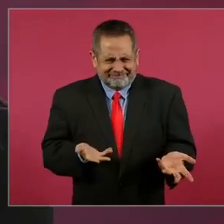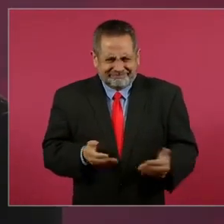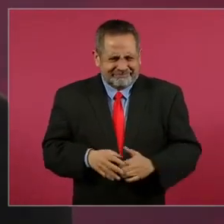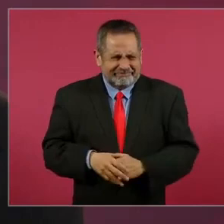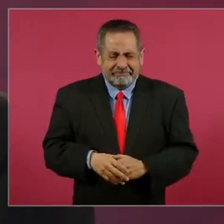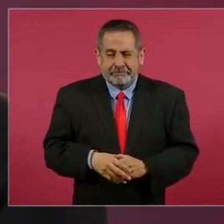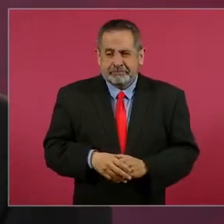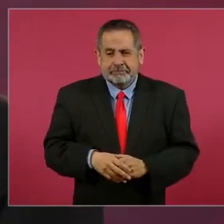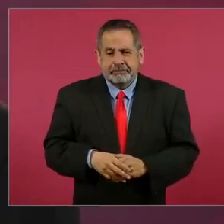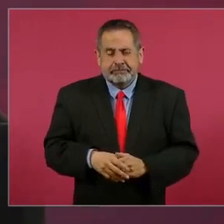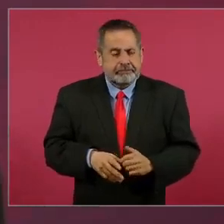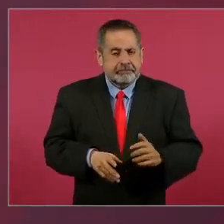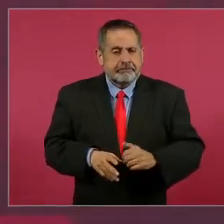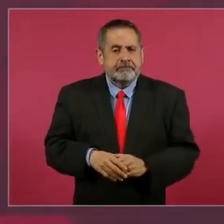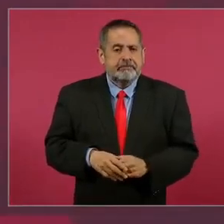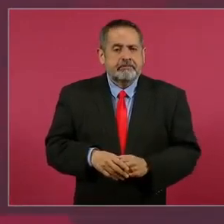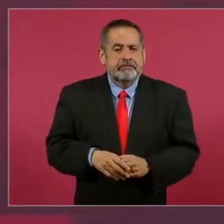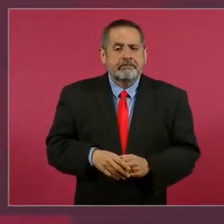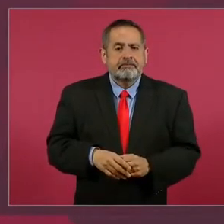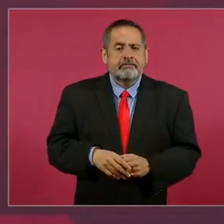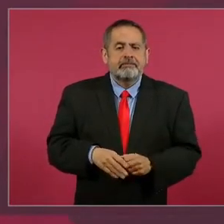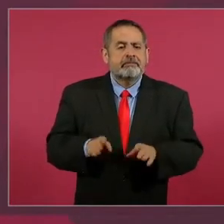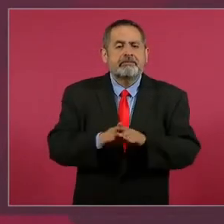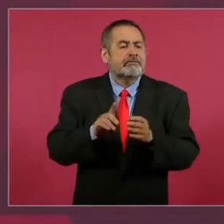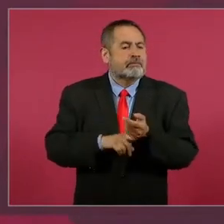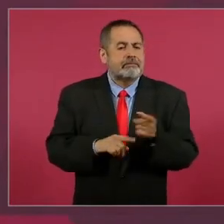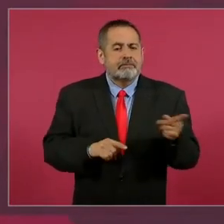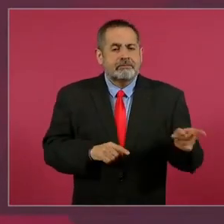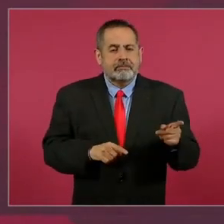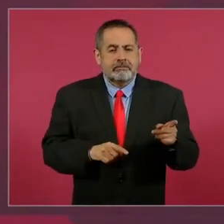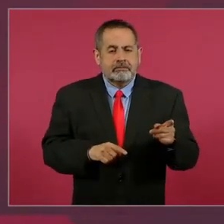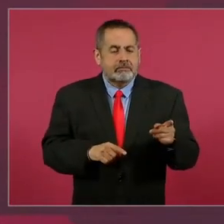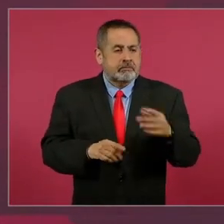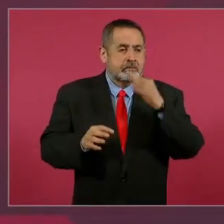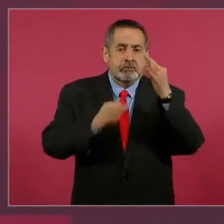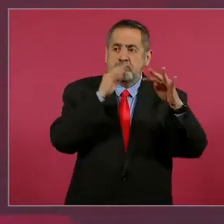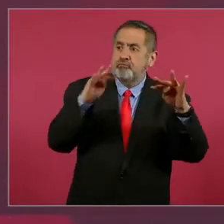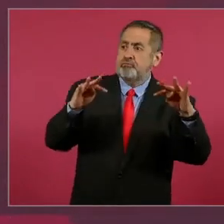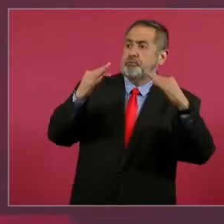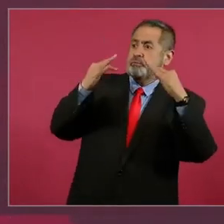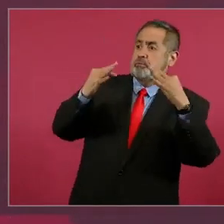Y recibir mucha publicidad,